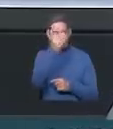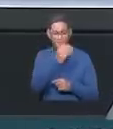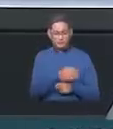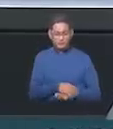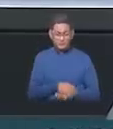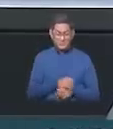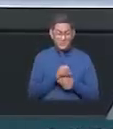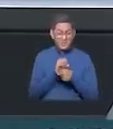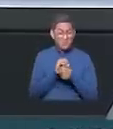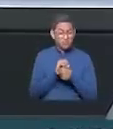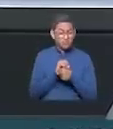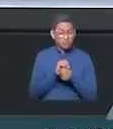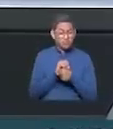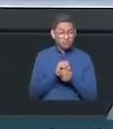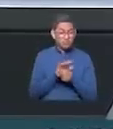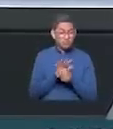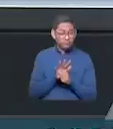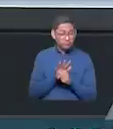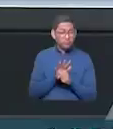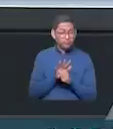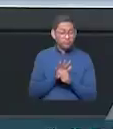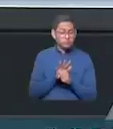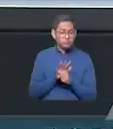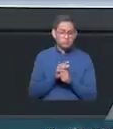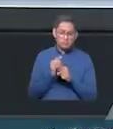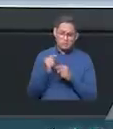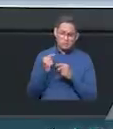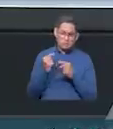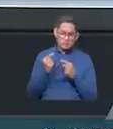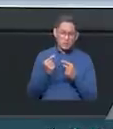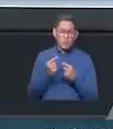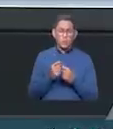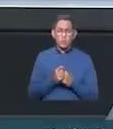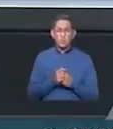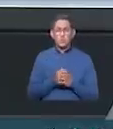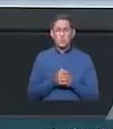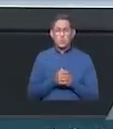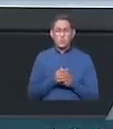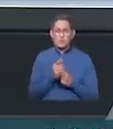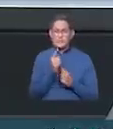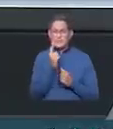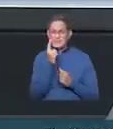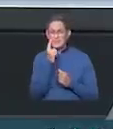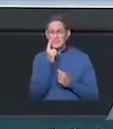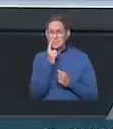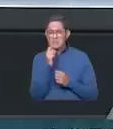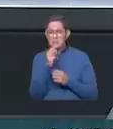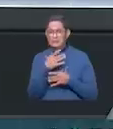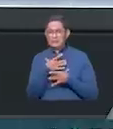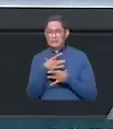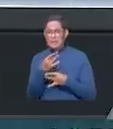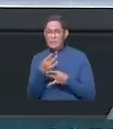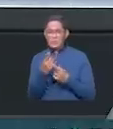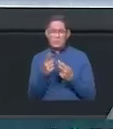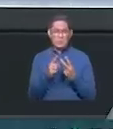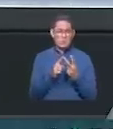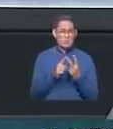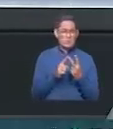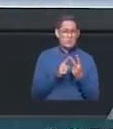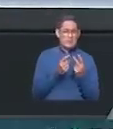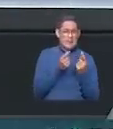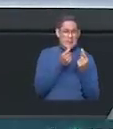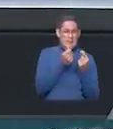el kobe 19 nos ha obligado a buscar un equilibrio entre la salud la economía